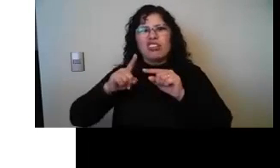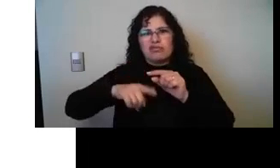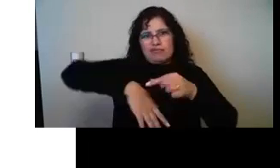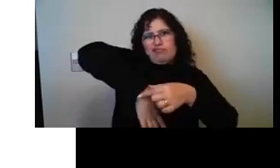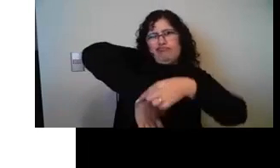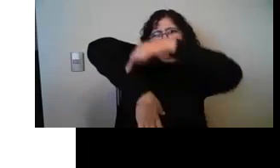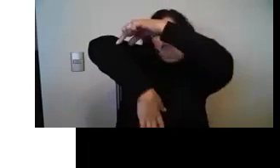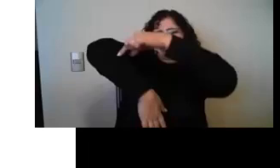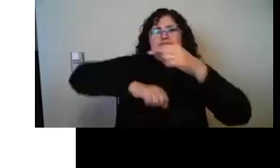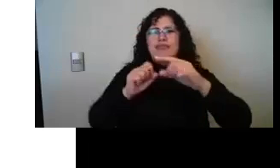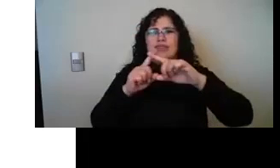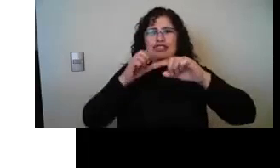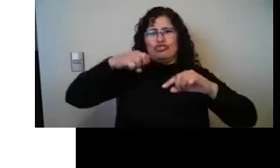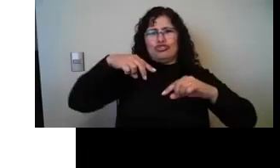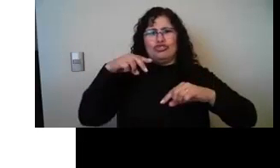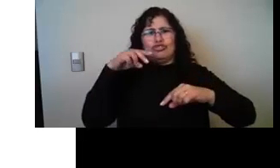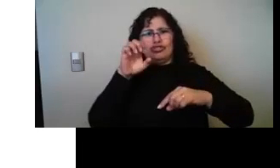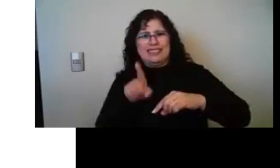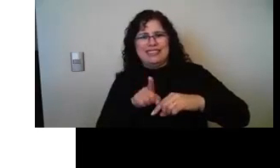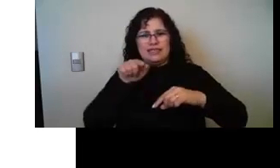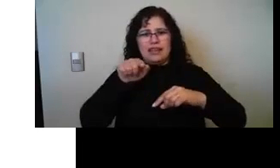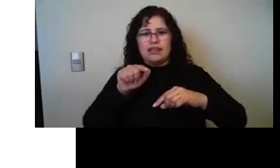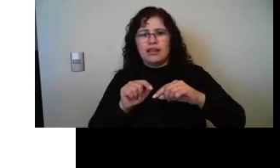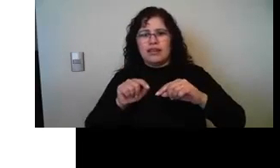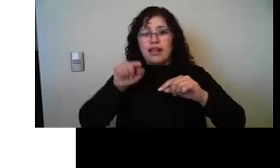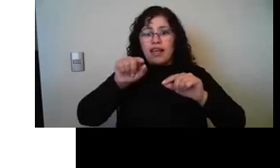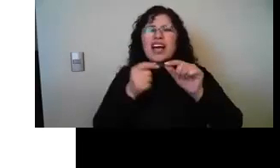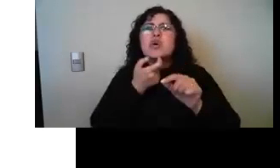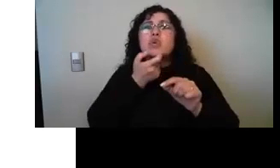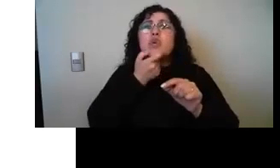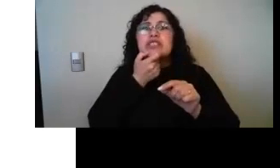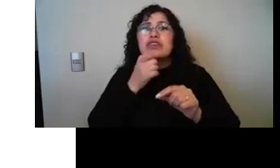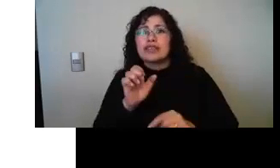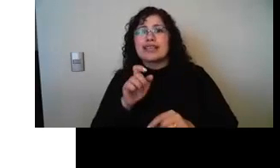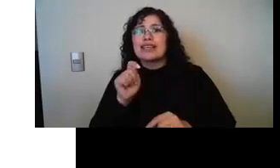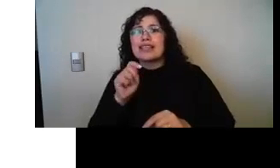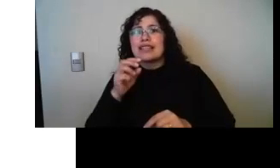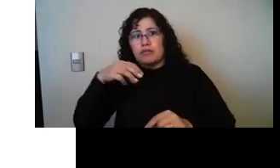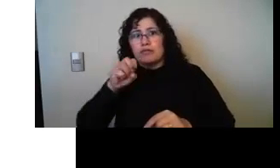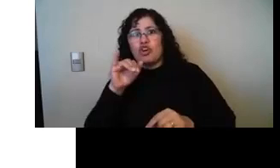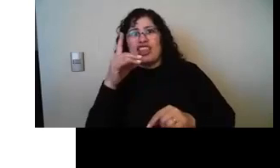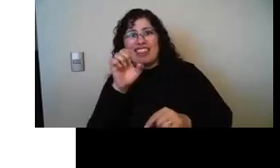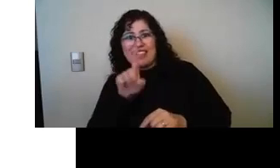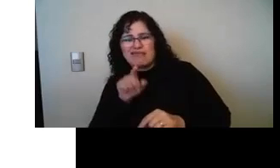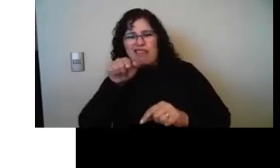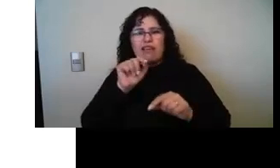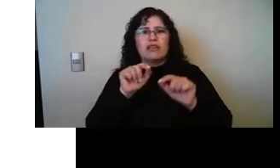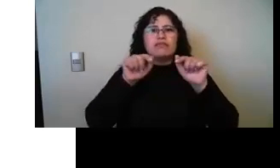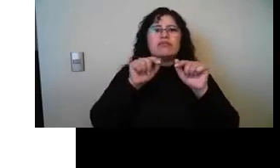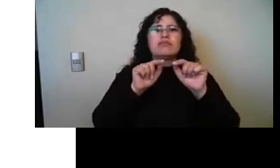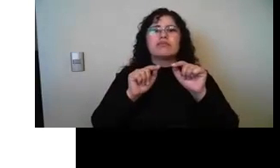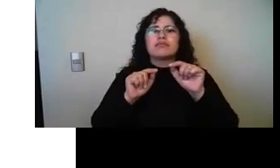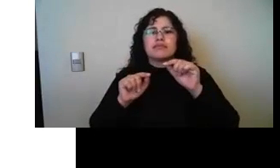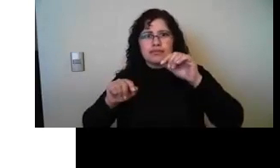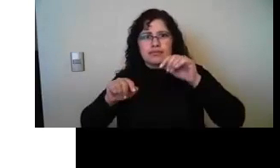van a atravesar esto que se llama el hueso etmoide, generando, ¿cierto?, la